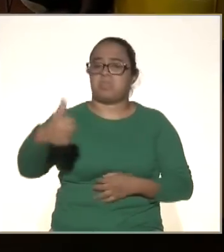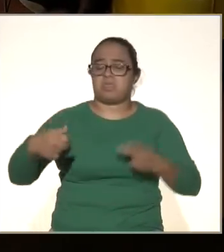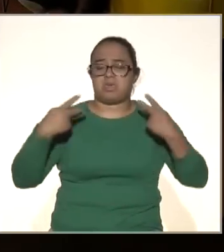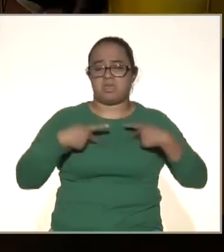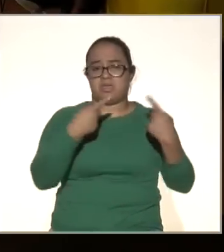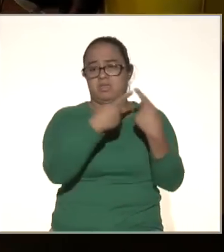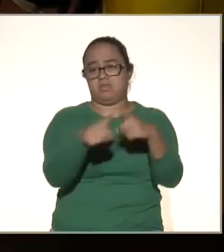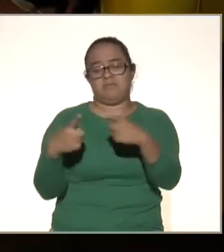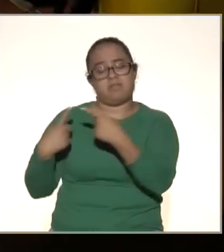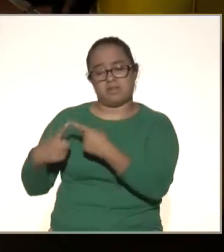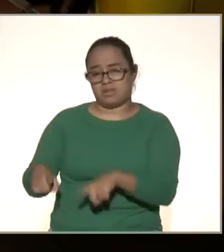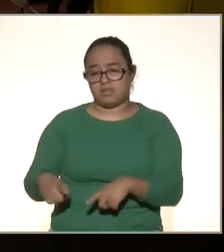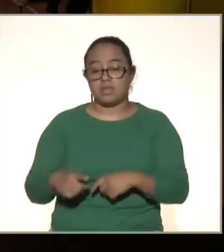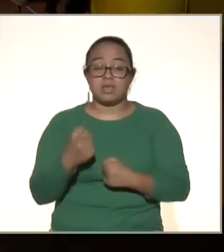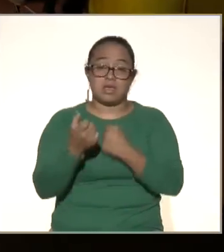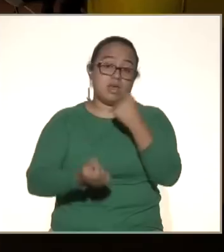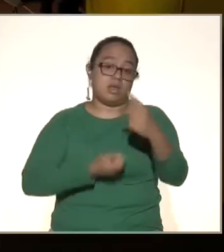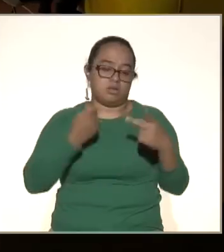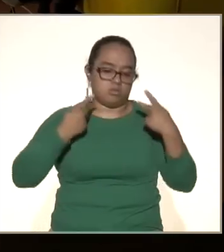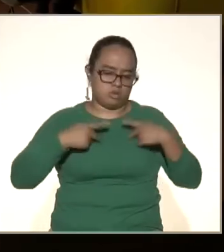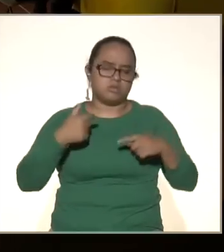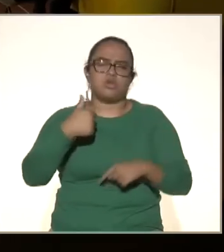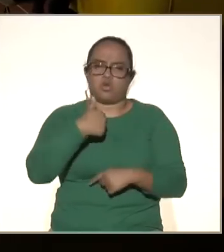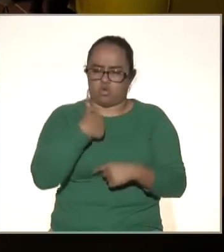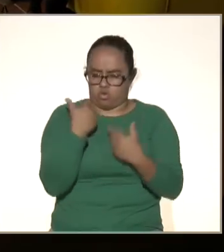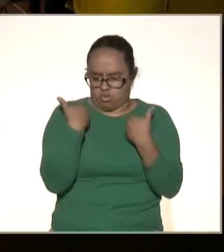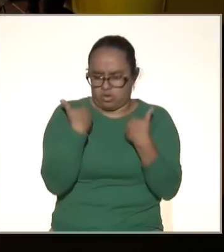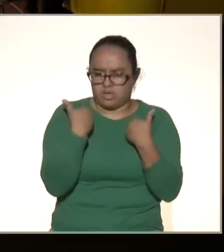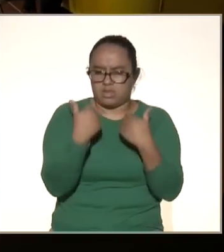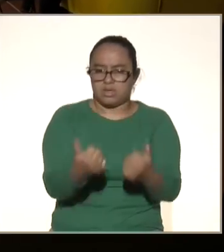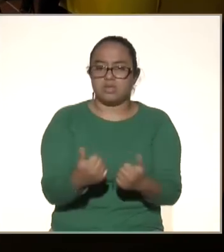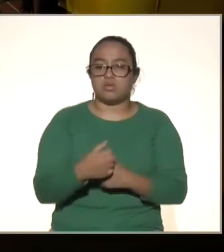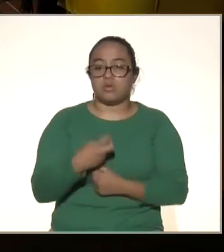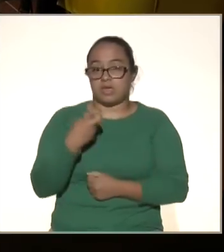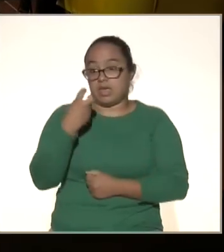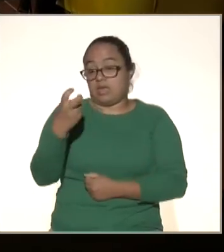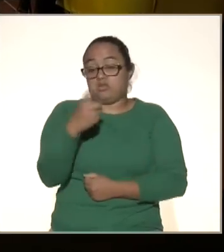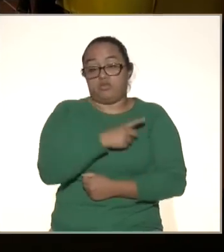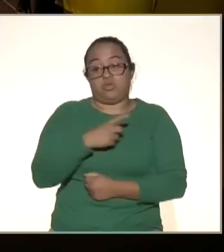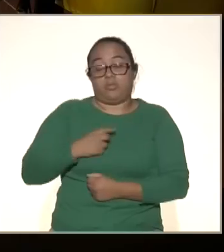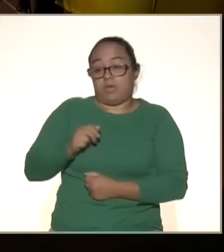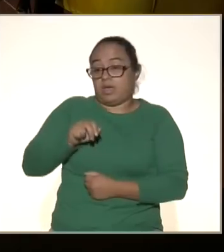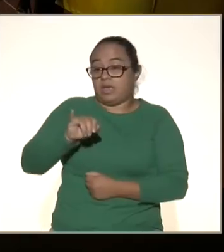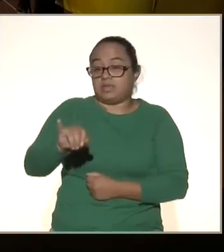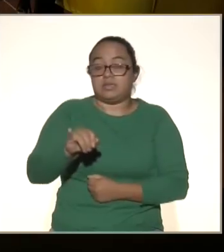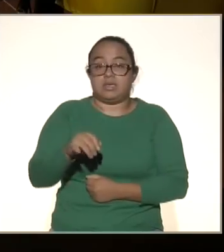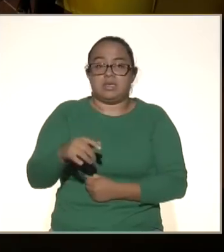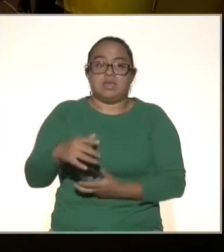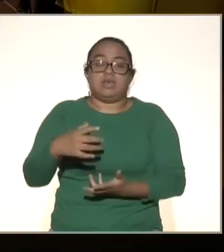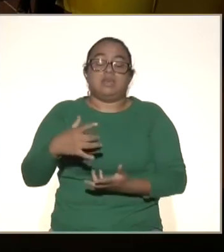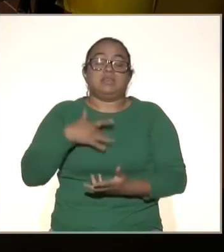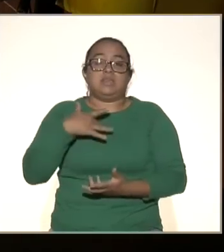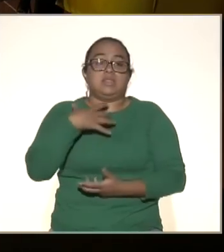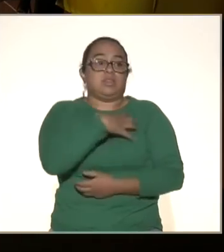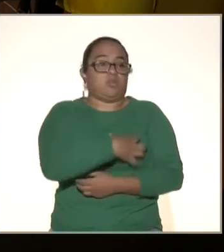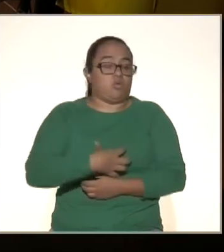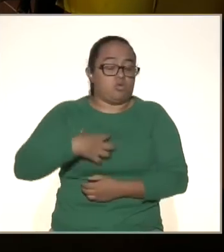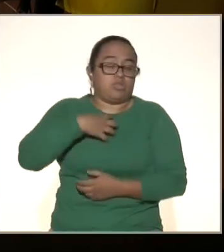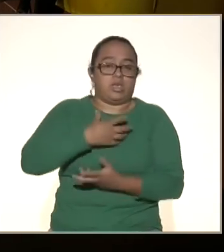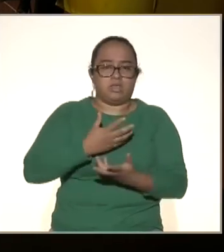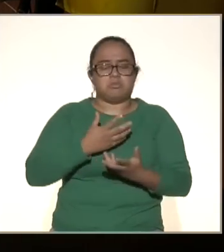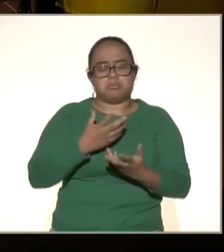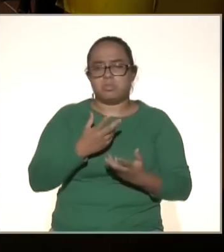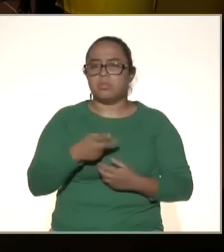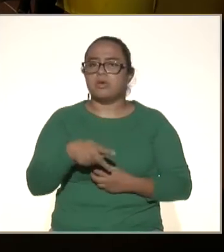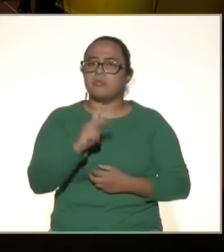Y hay personas que, y entiendo que la teoría tendría que ser esta, ¿no? Tendríamos que celebrar y todo, pero también hay personas